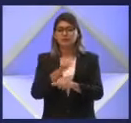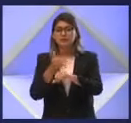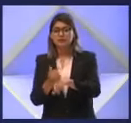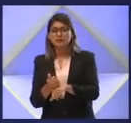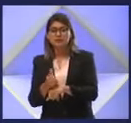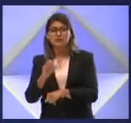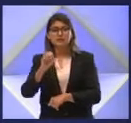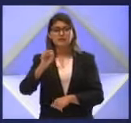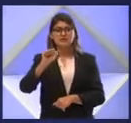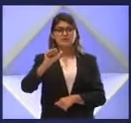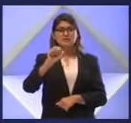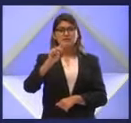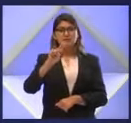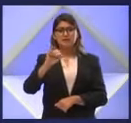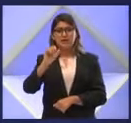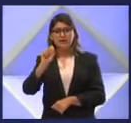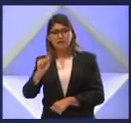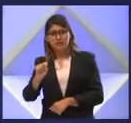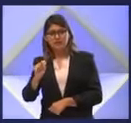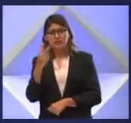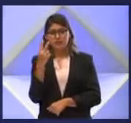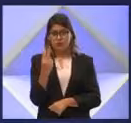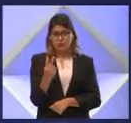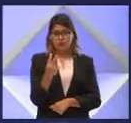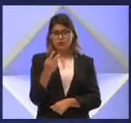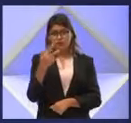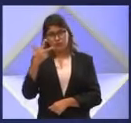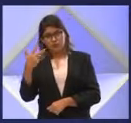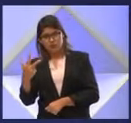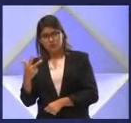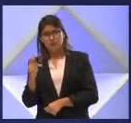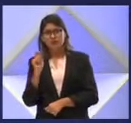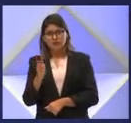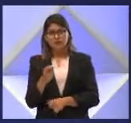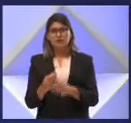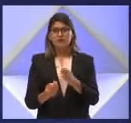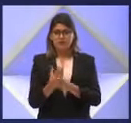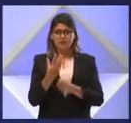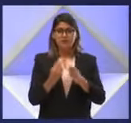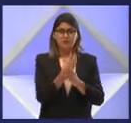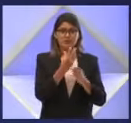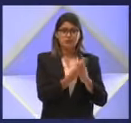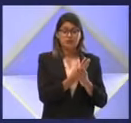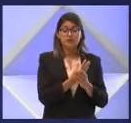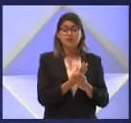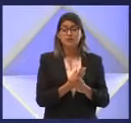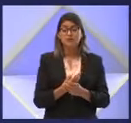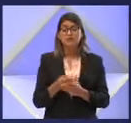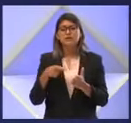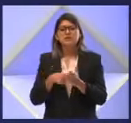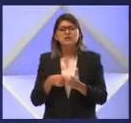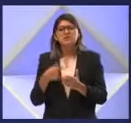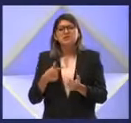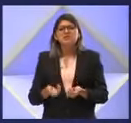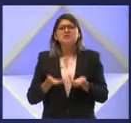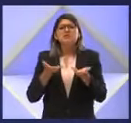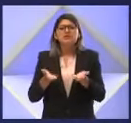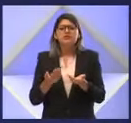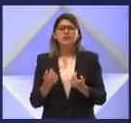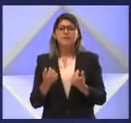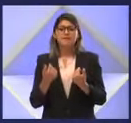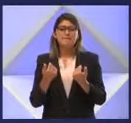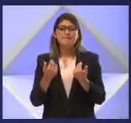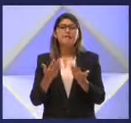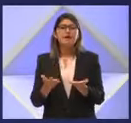8 y salnés 9 que en realidad son los satélites eutelsat pero a que vengo con esto a que